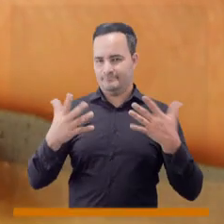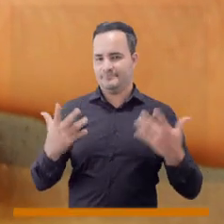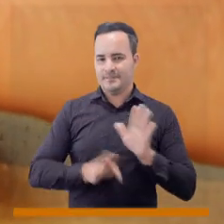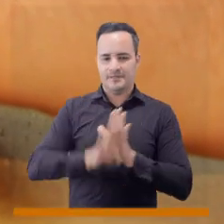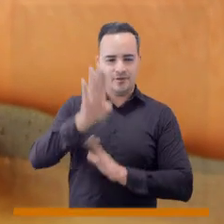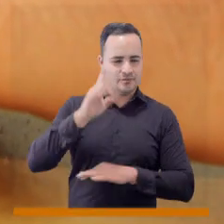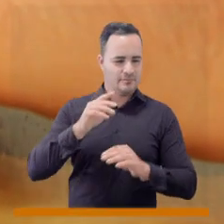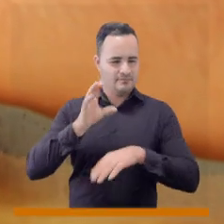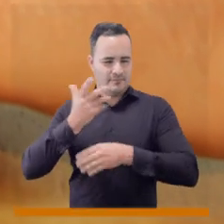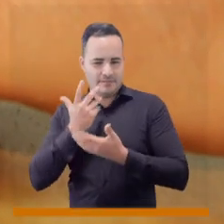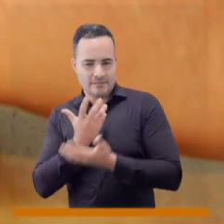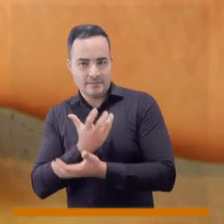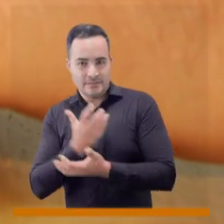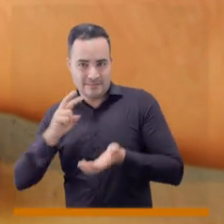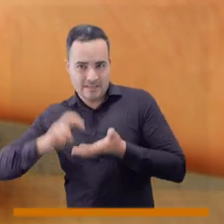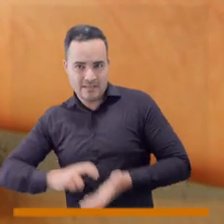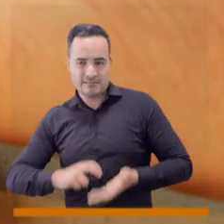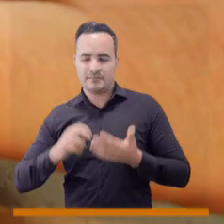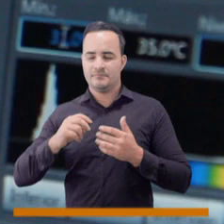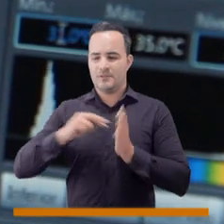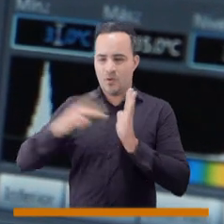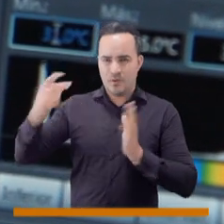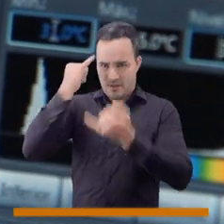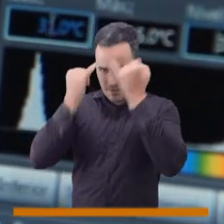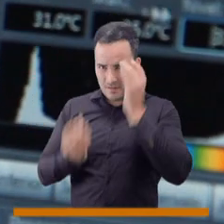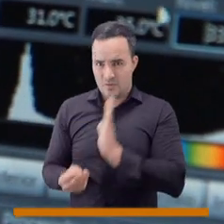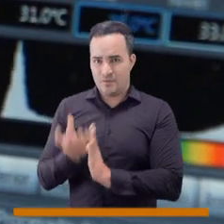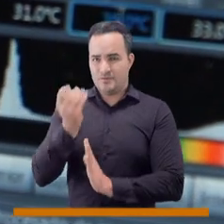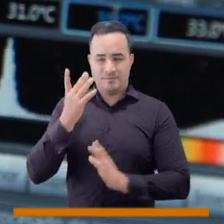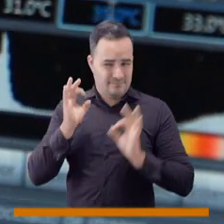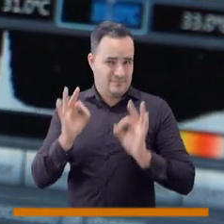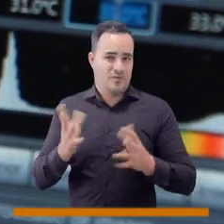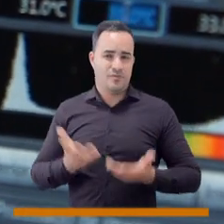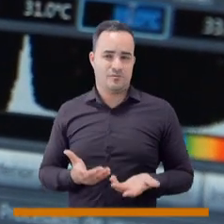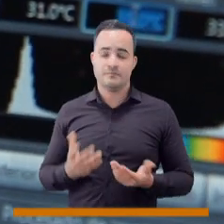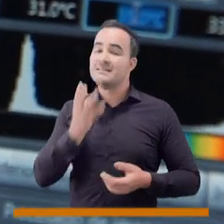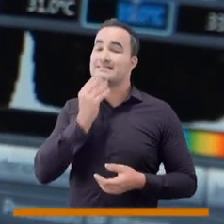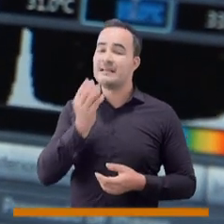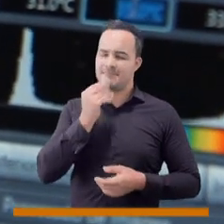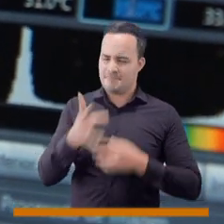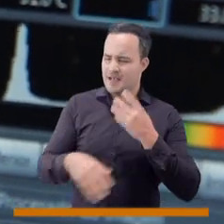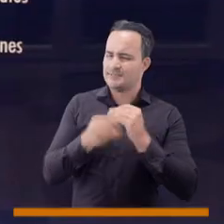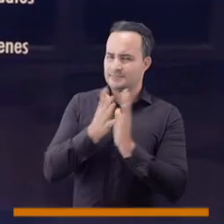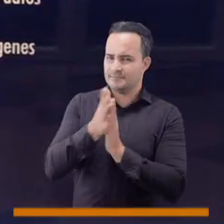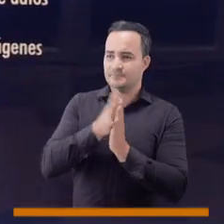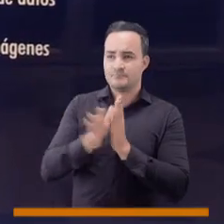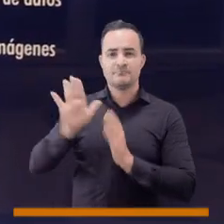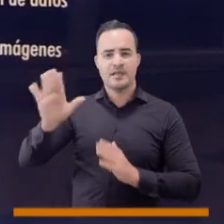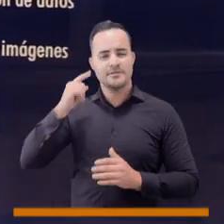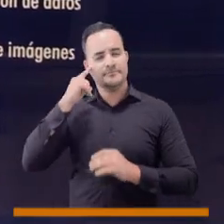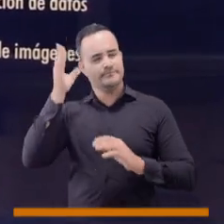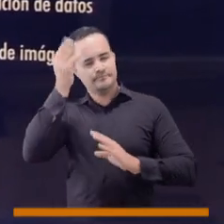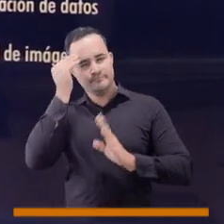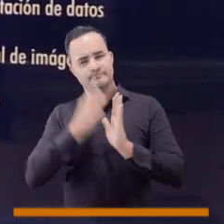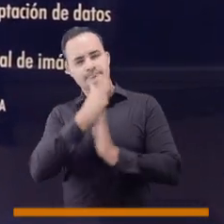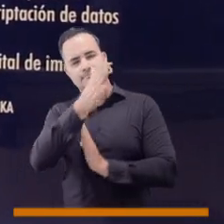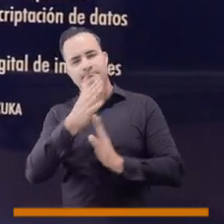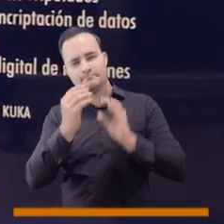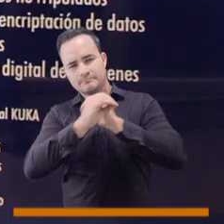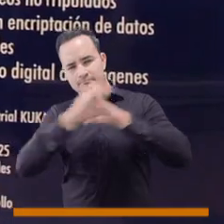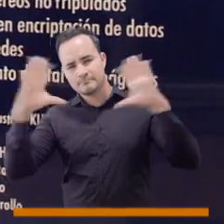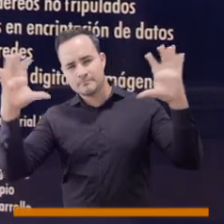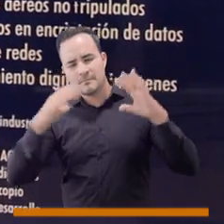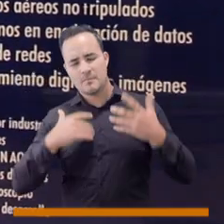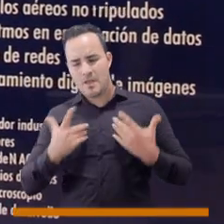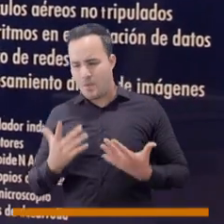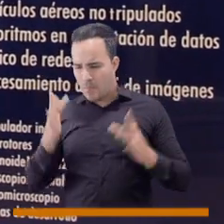desarrollo de ciencia, tecnología e innovación. Pero yo quisiera también, Catherine, aportando el tema de Israel. Israel es un país que también visionó la ciencia y la